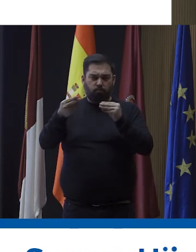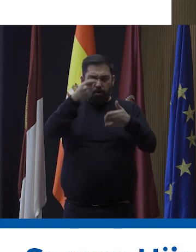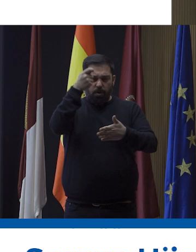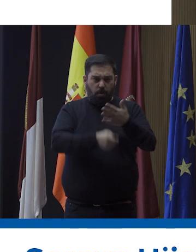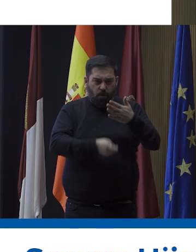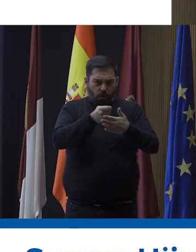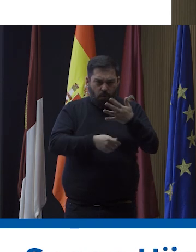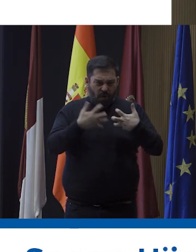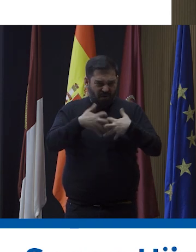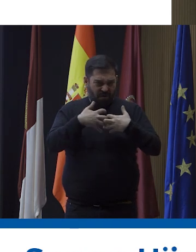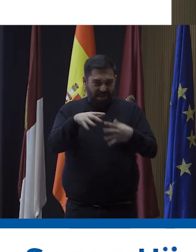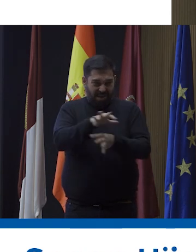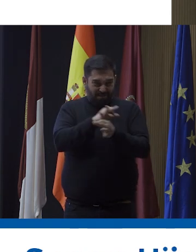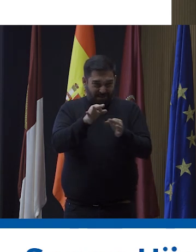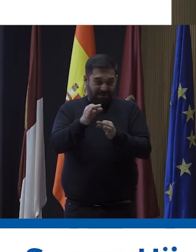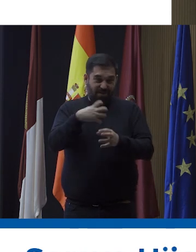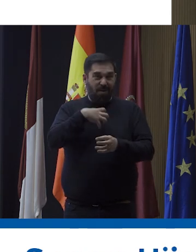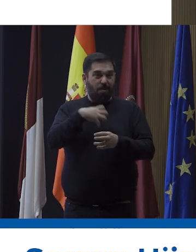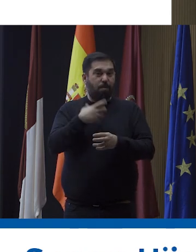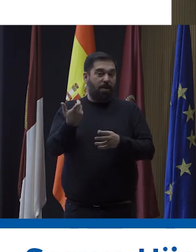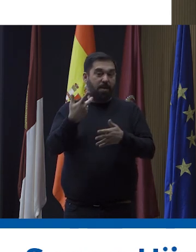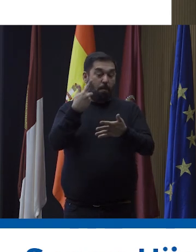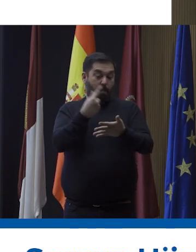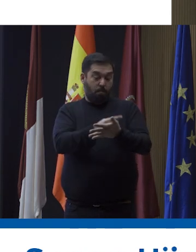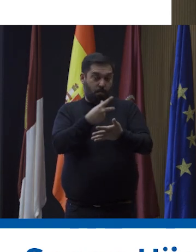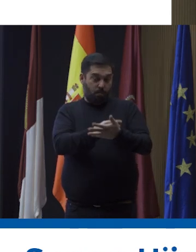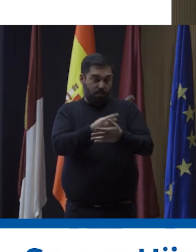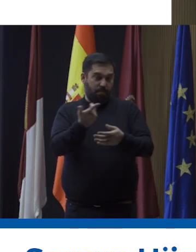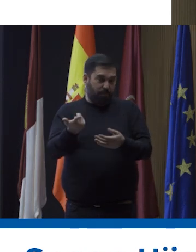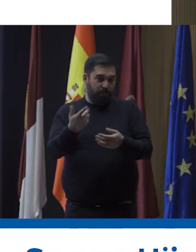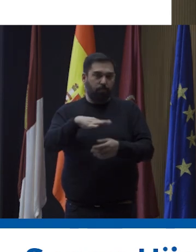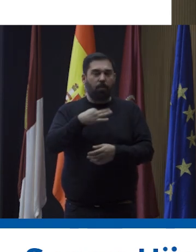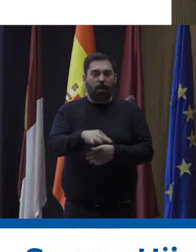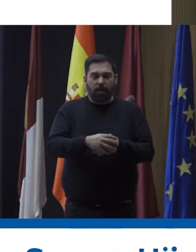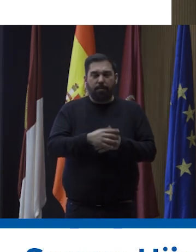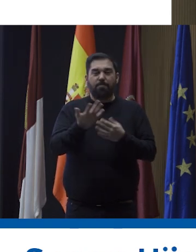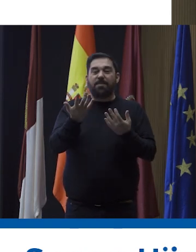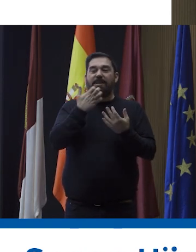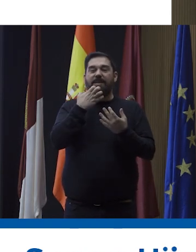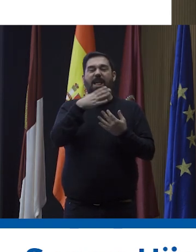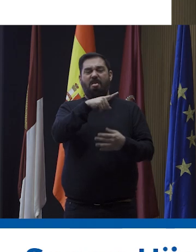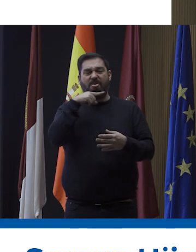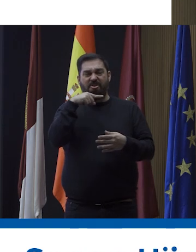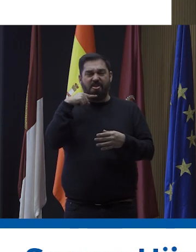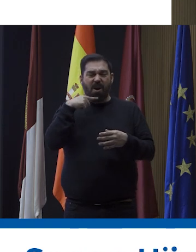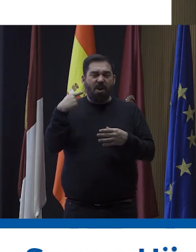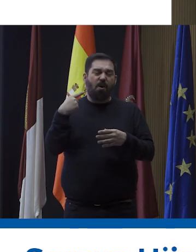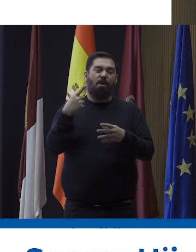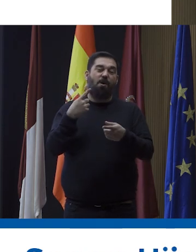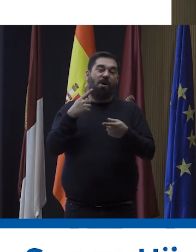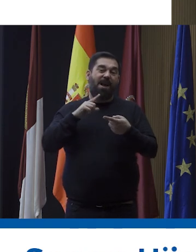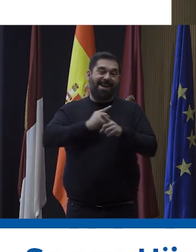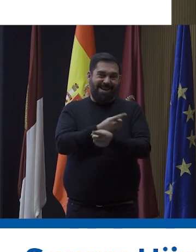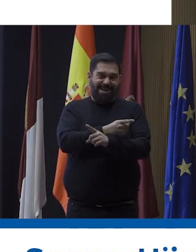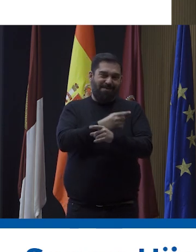pueden funcionar de forma normal, ¿vale? O cuando hay mucho dolor se pueden bloquear los nervios, es decir, como